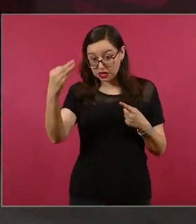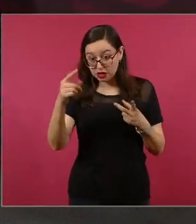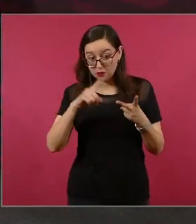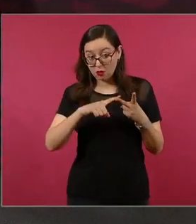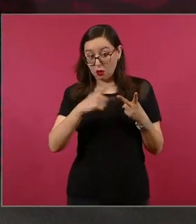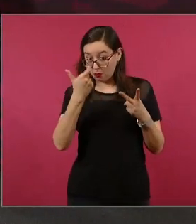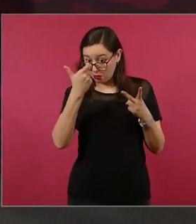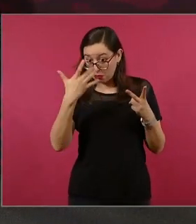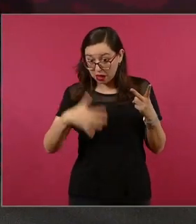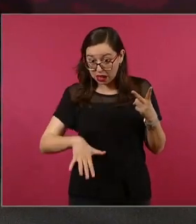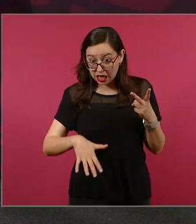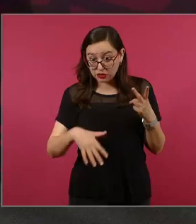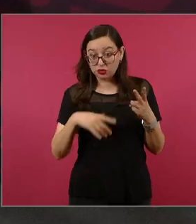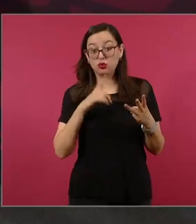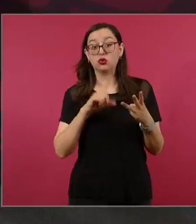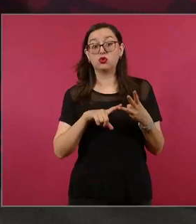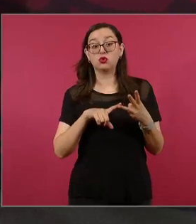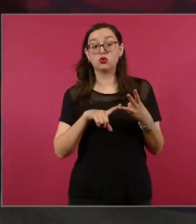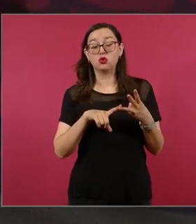costo,